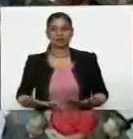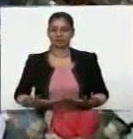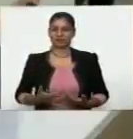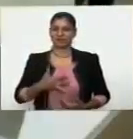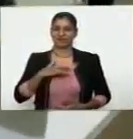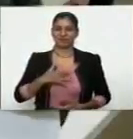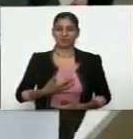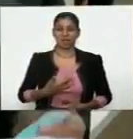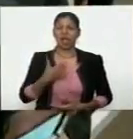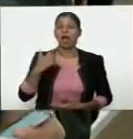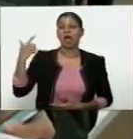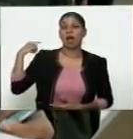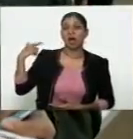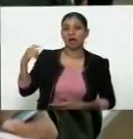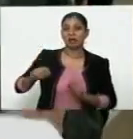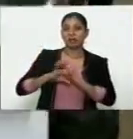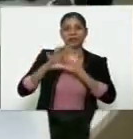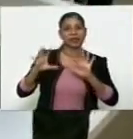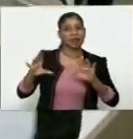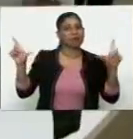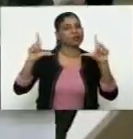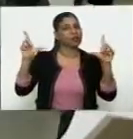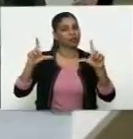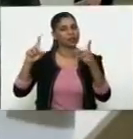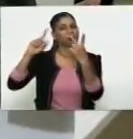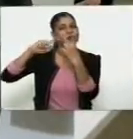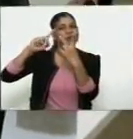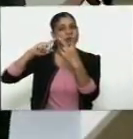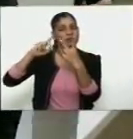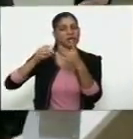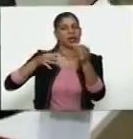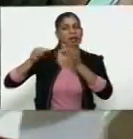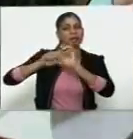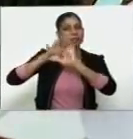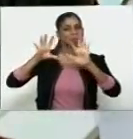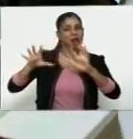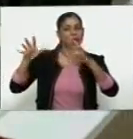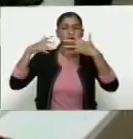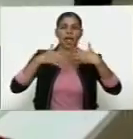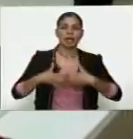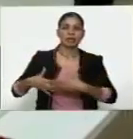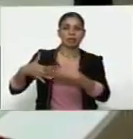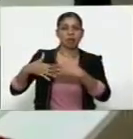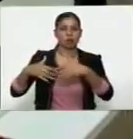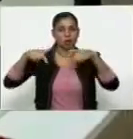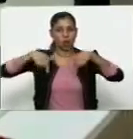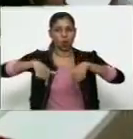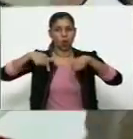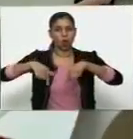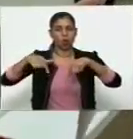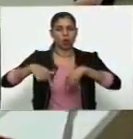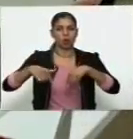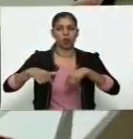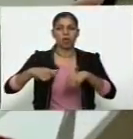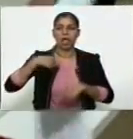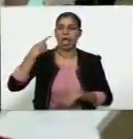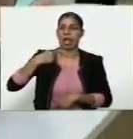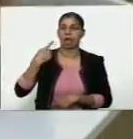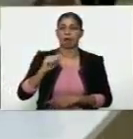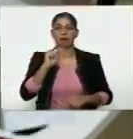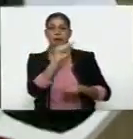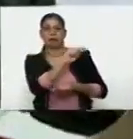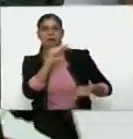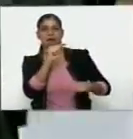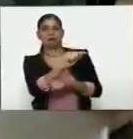Esto lo dejé yo ayer bien claro en el programa. Ese es el estado que hoy se le ocurre decir que